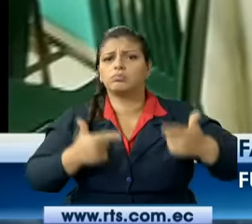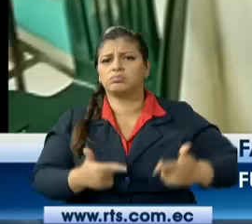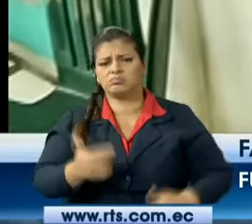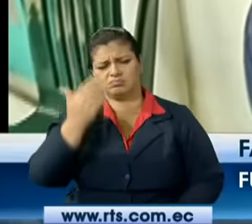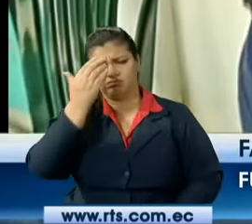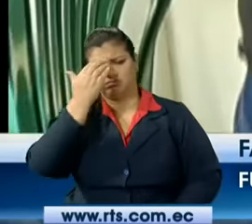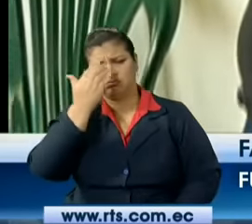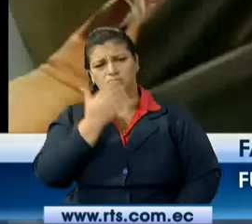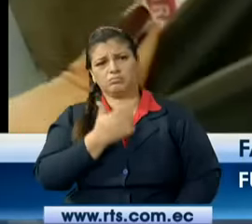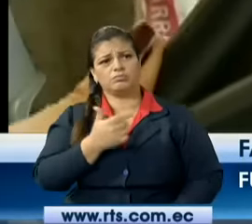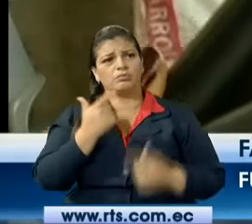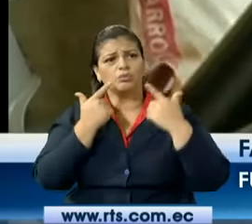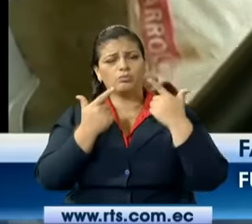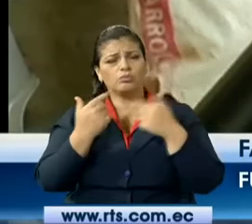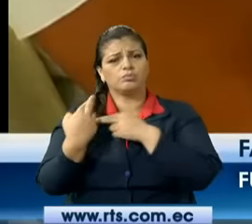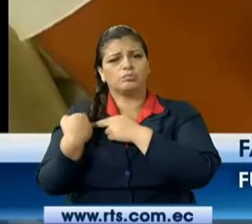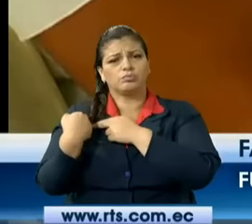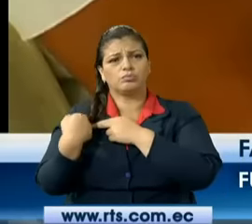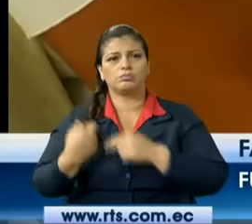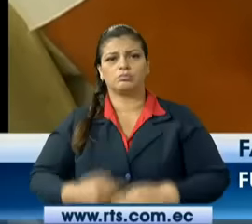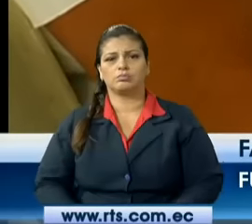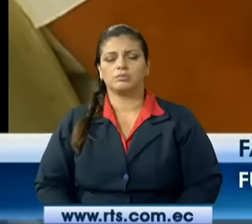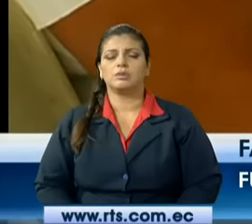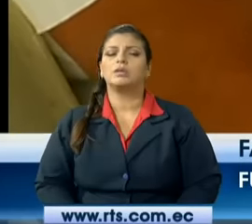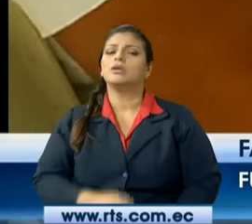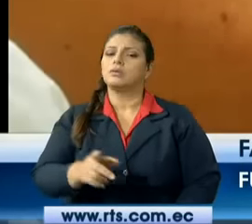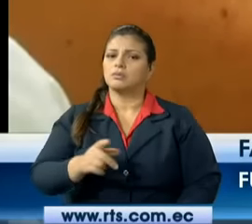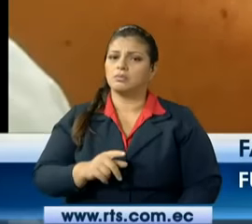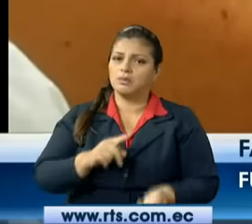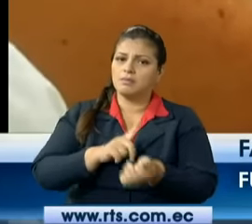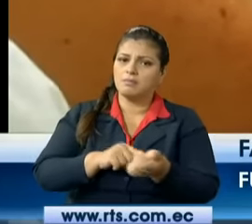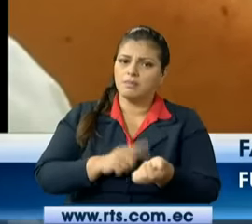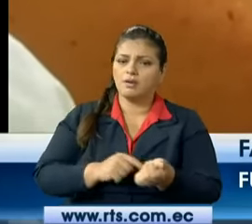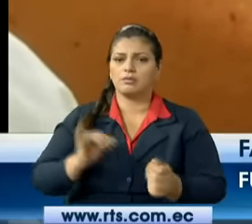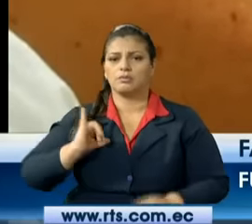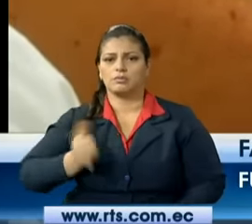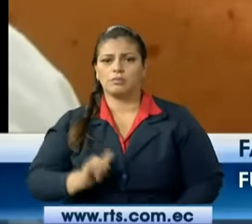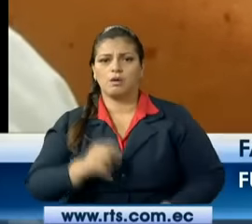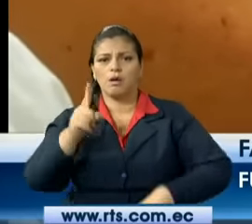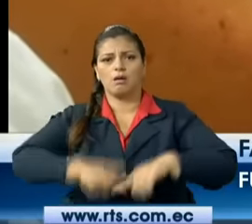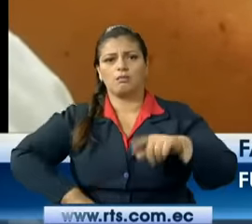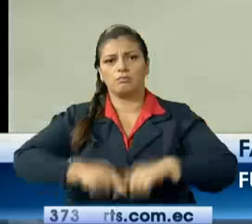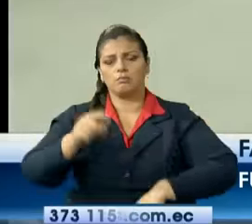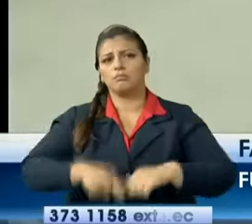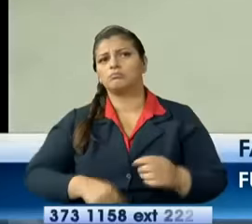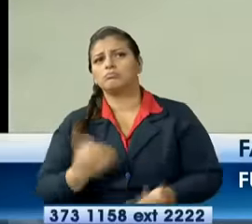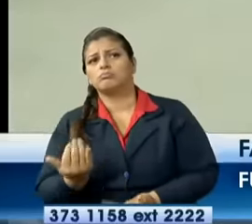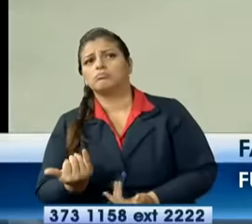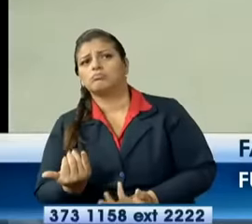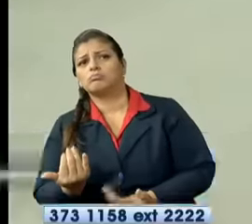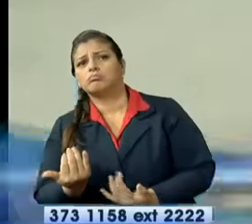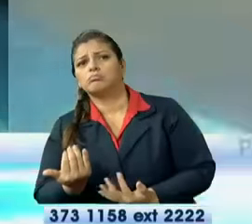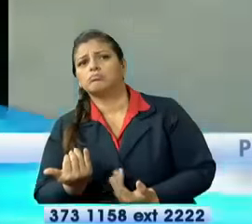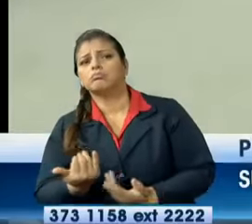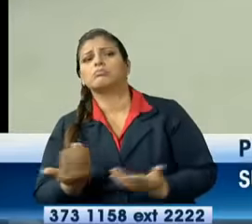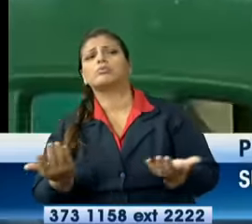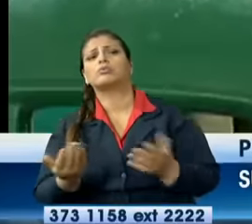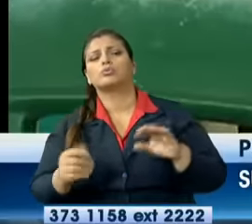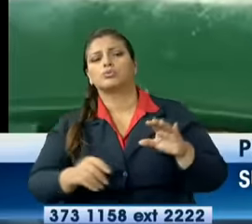su hermana, el suegro, amigos y vecinos seguían aguardando la llegada de su féretro en la cooperativa Juan